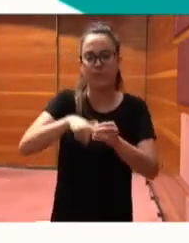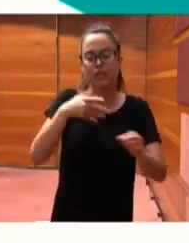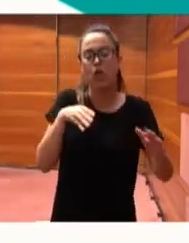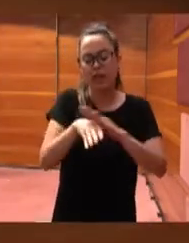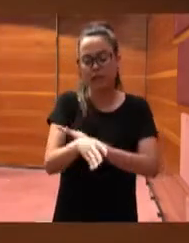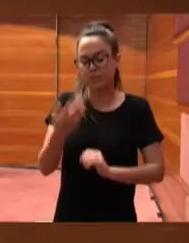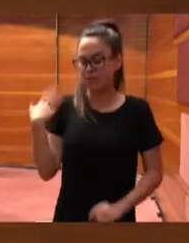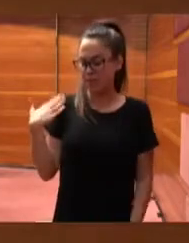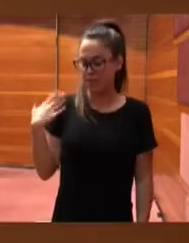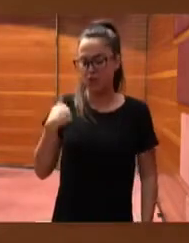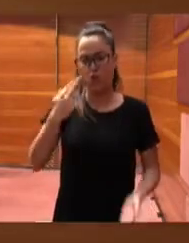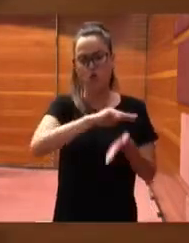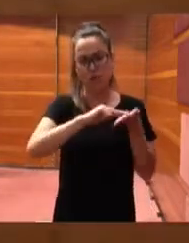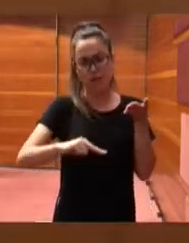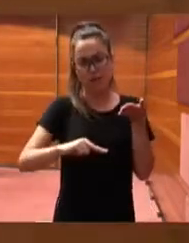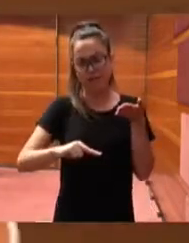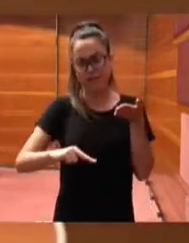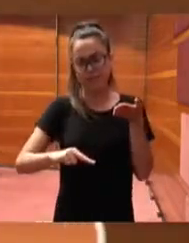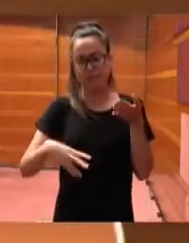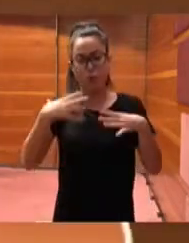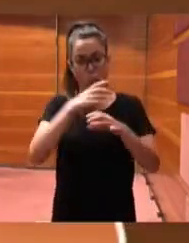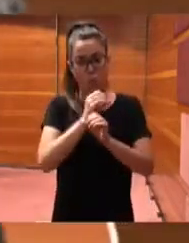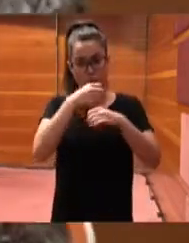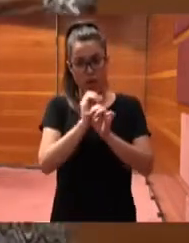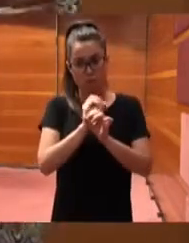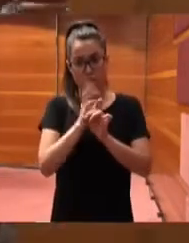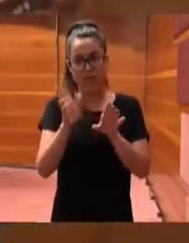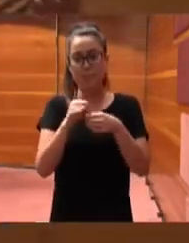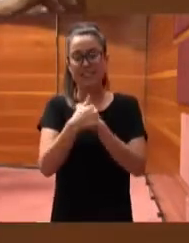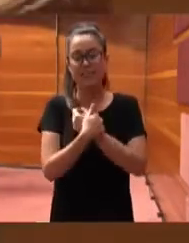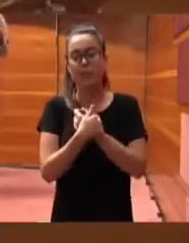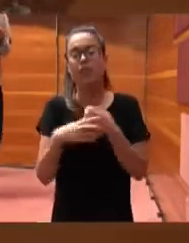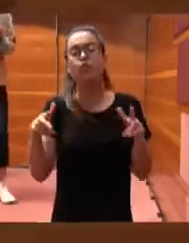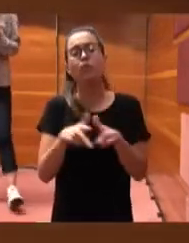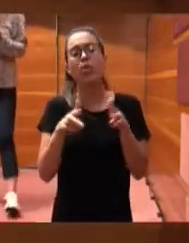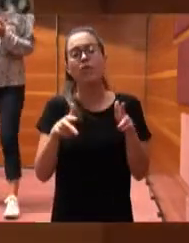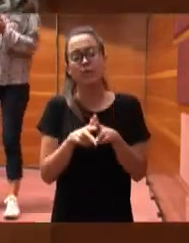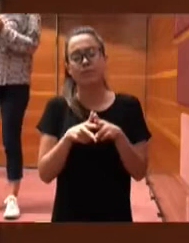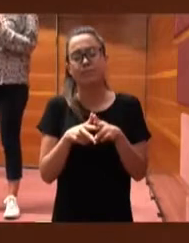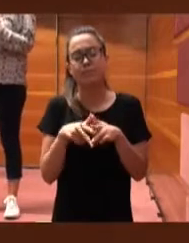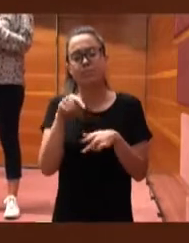Hace poco estuve en Galicia, en Colab, en un laboratorio que tenían de participación ciudadana. Y...